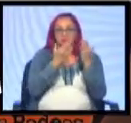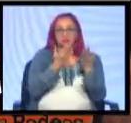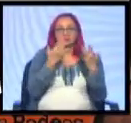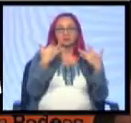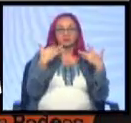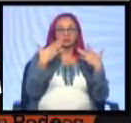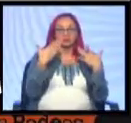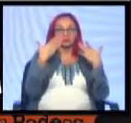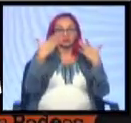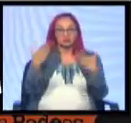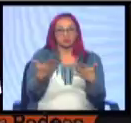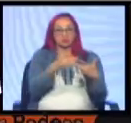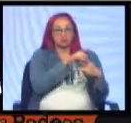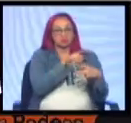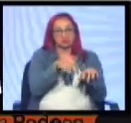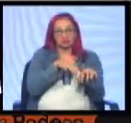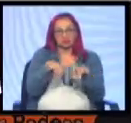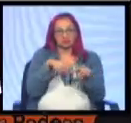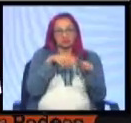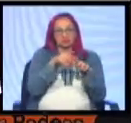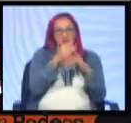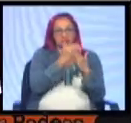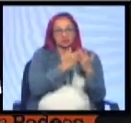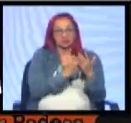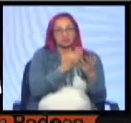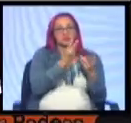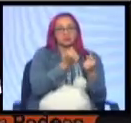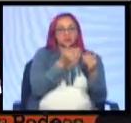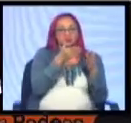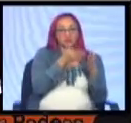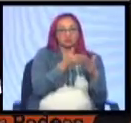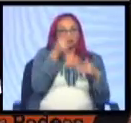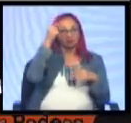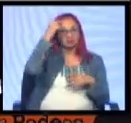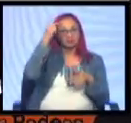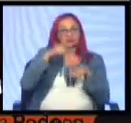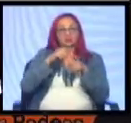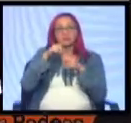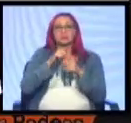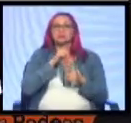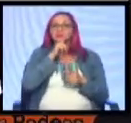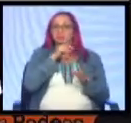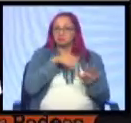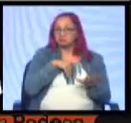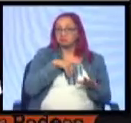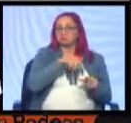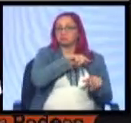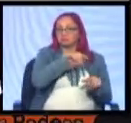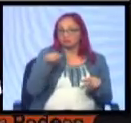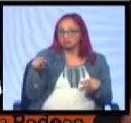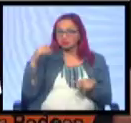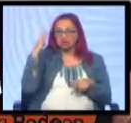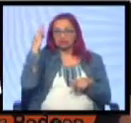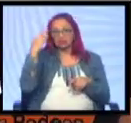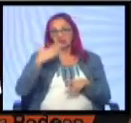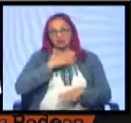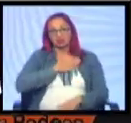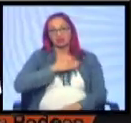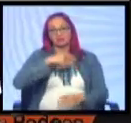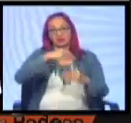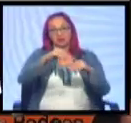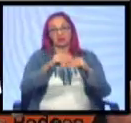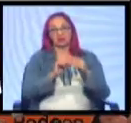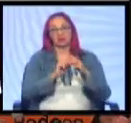se recogen con estas actividades en el tanto y cuanto se dirijan al Estado. Entonces, efectivamente, las señoras que lamentablemente andan